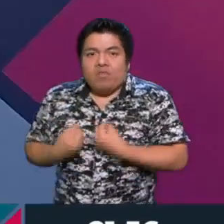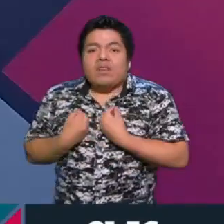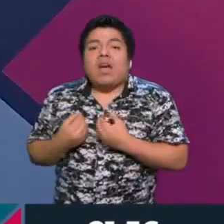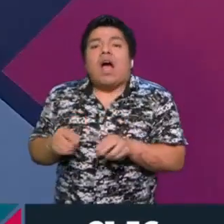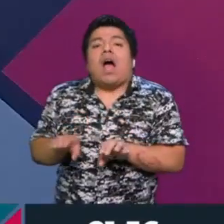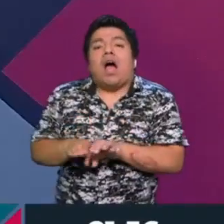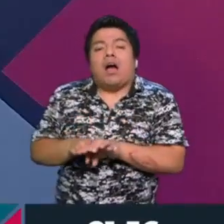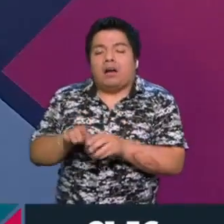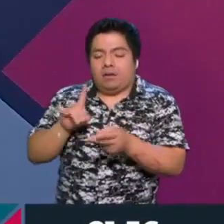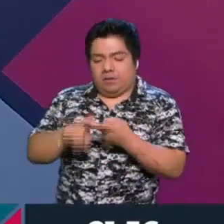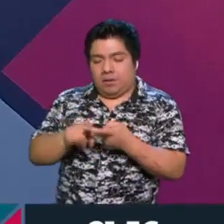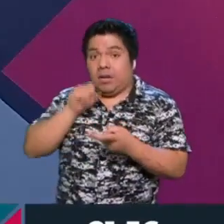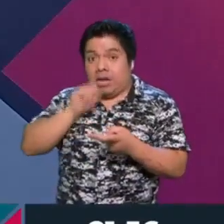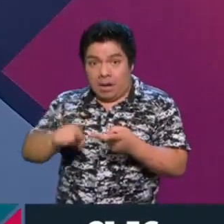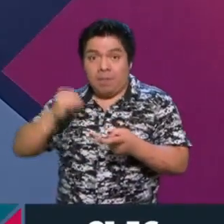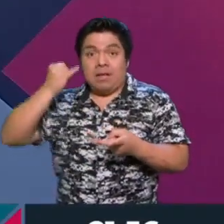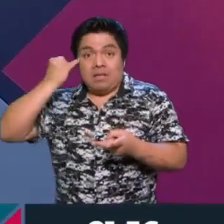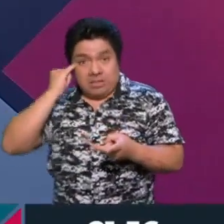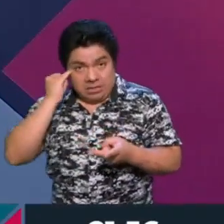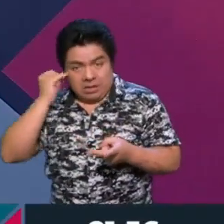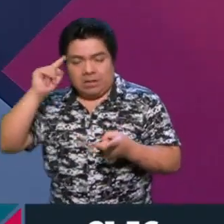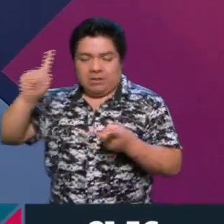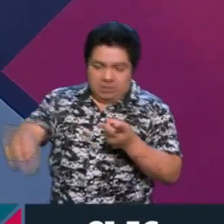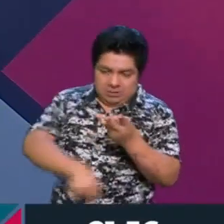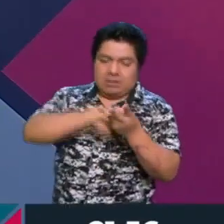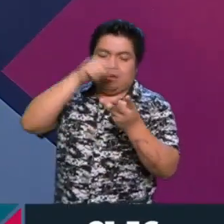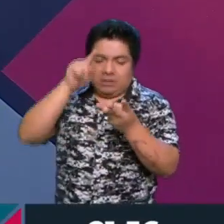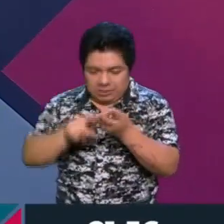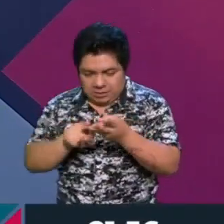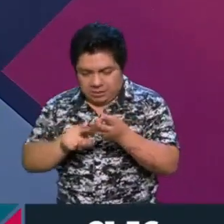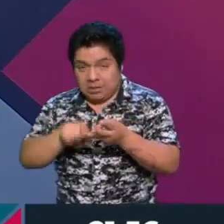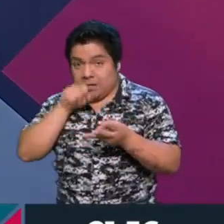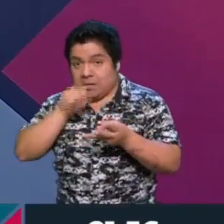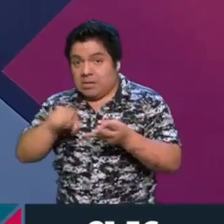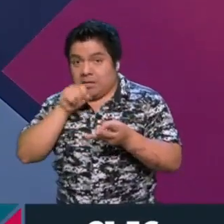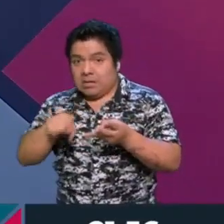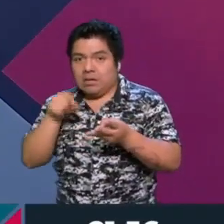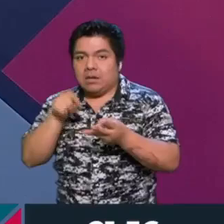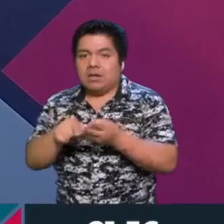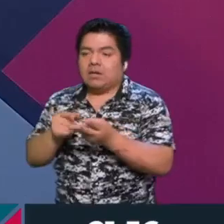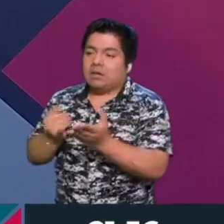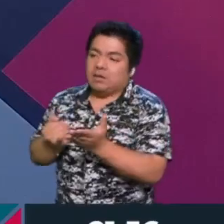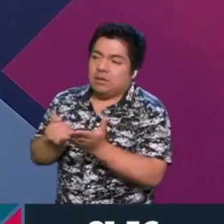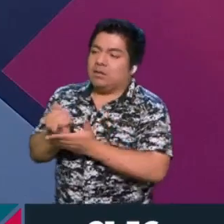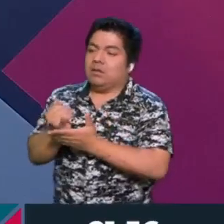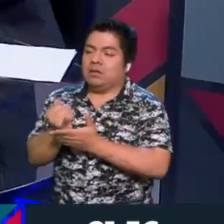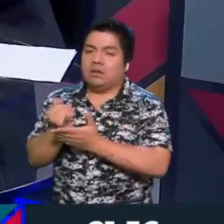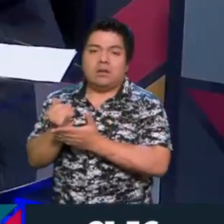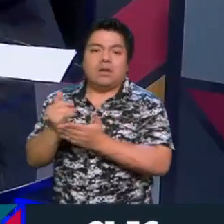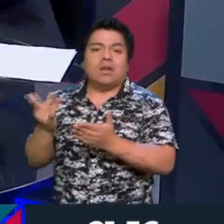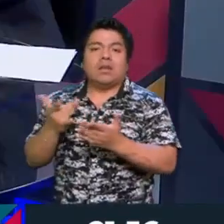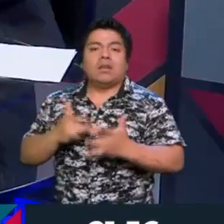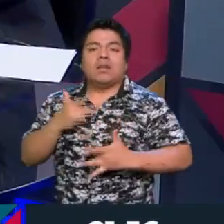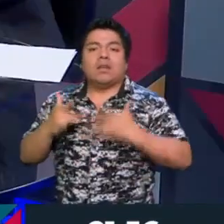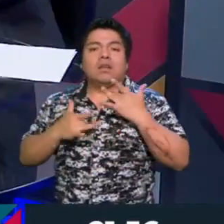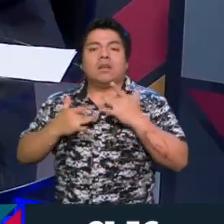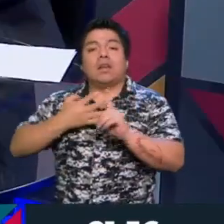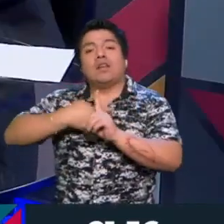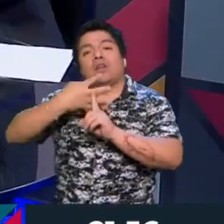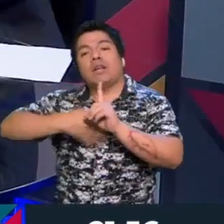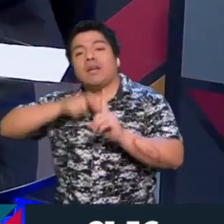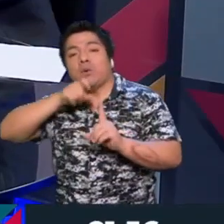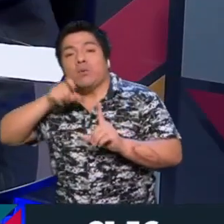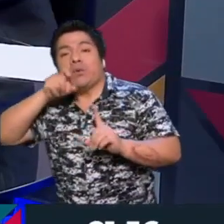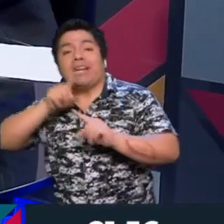es además indígena y de una mujer que por otra parte ha elegido una condición diferente de